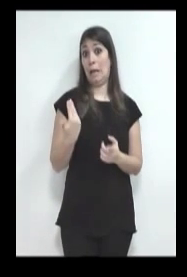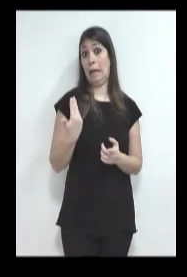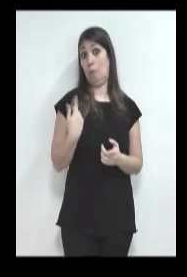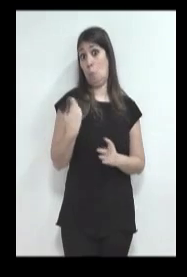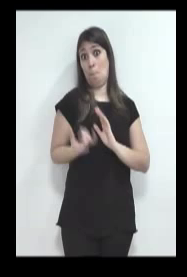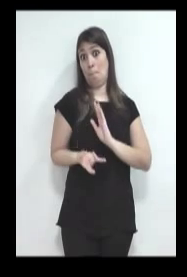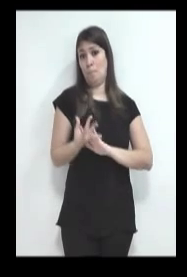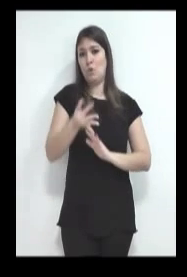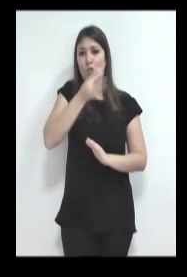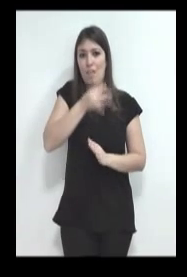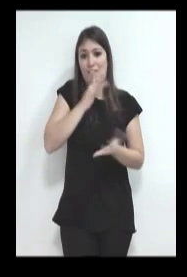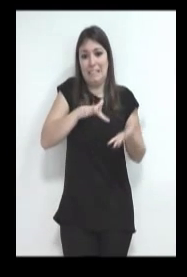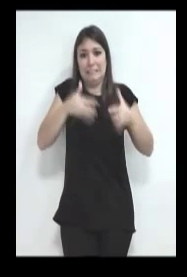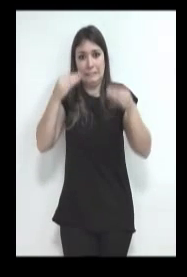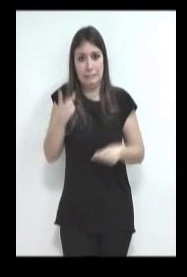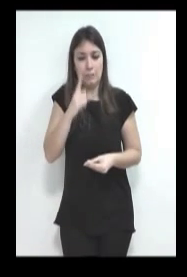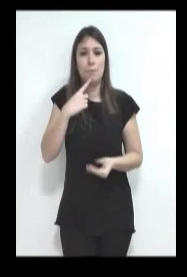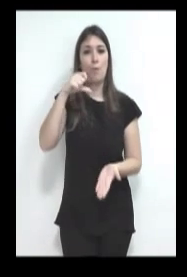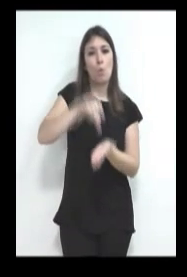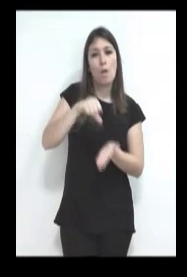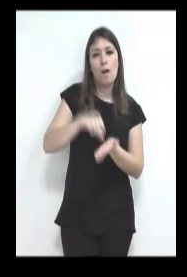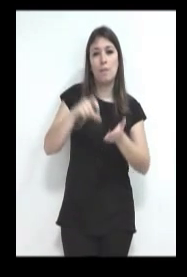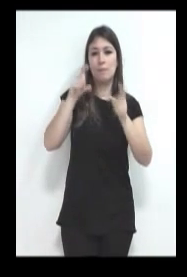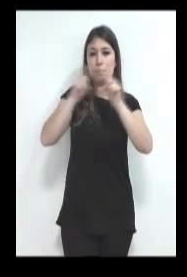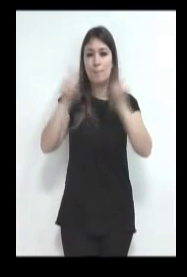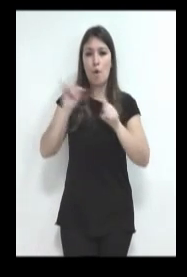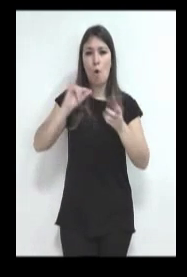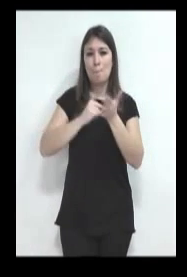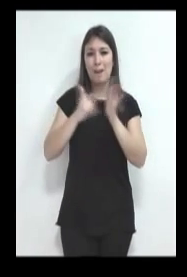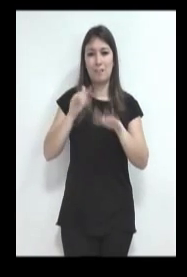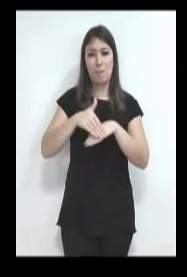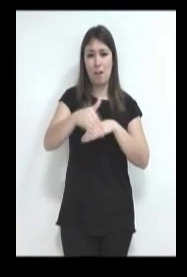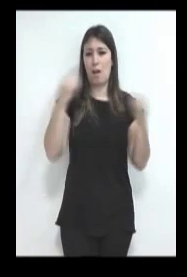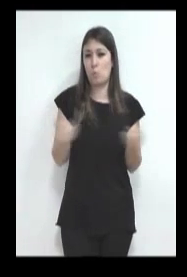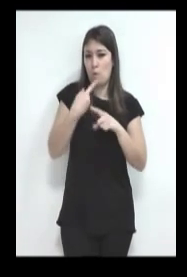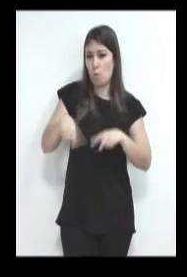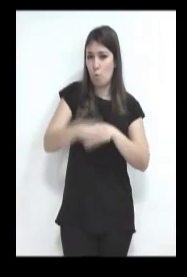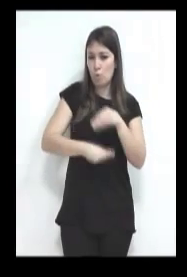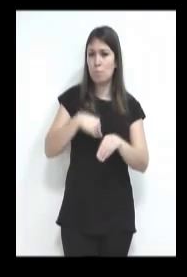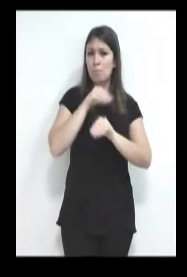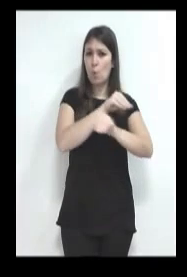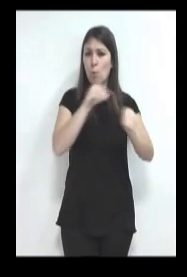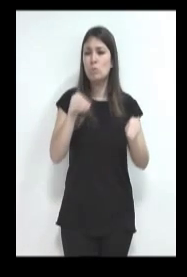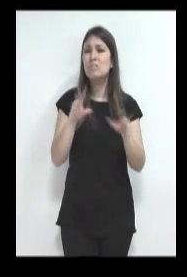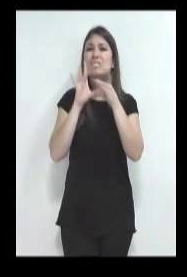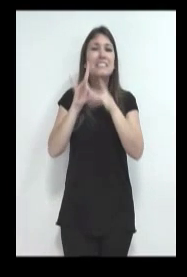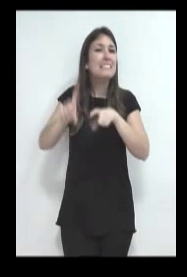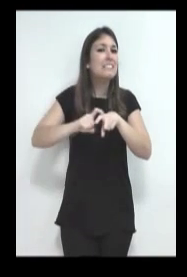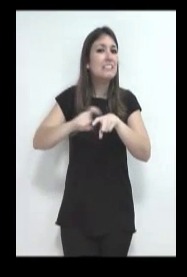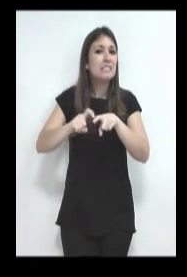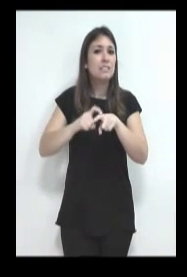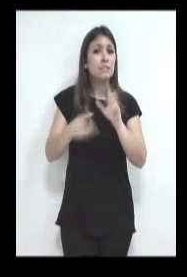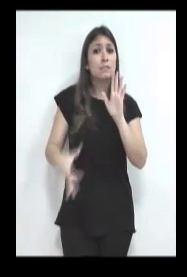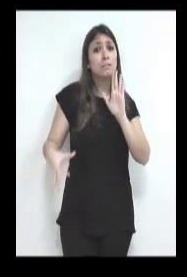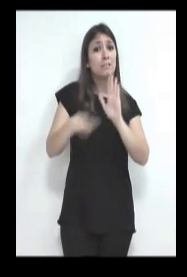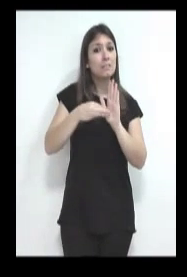todavía en ciudades, en empresas, en planes de actuación, en el aspecto de contemplar